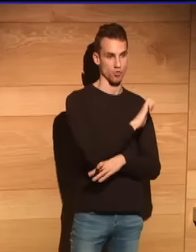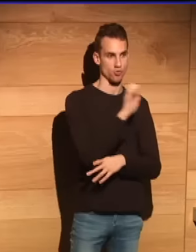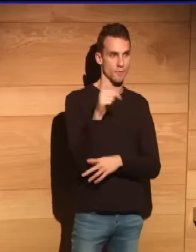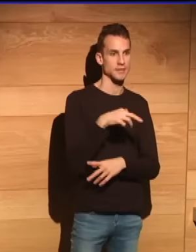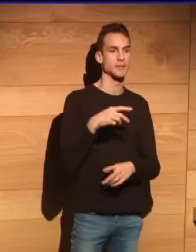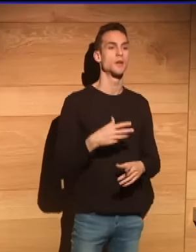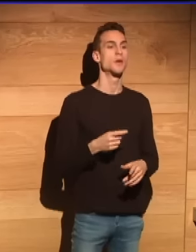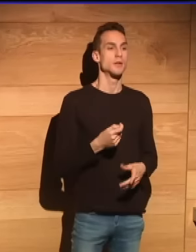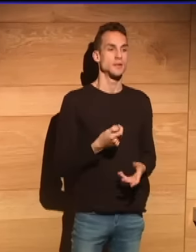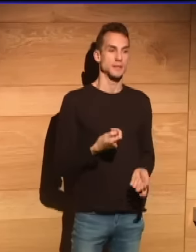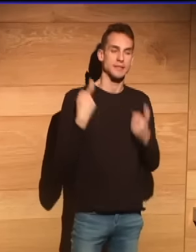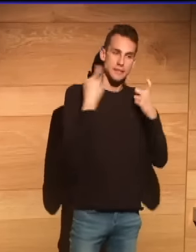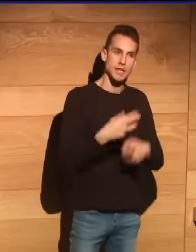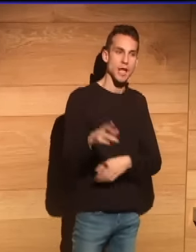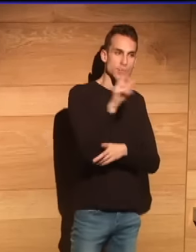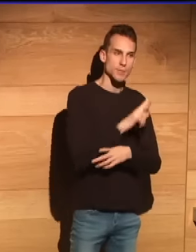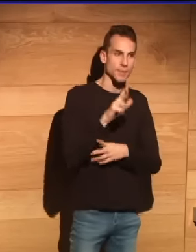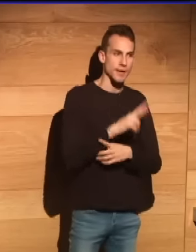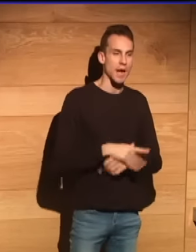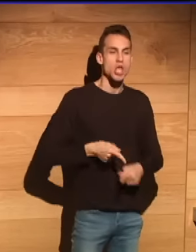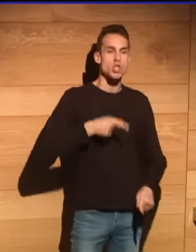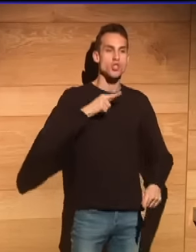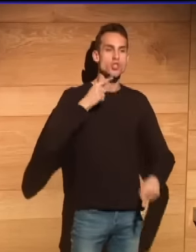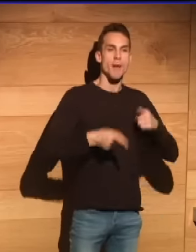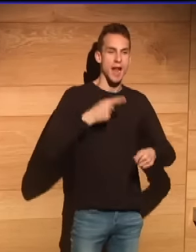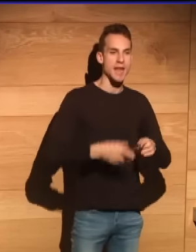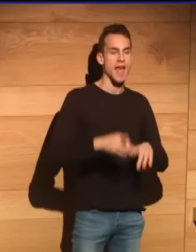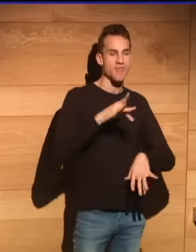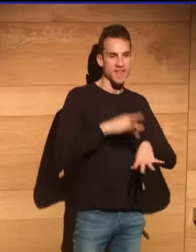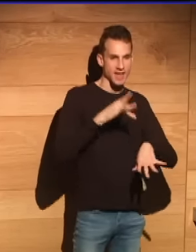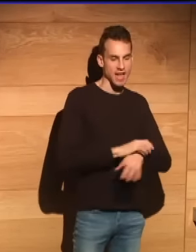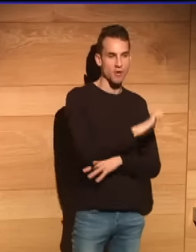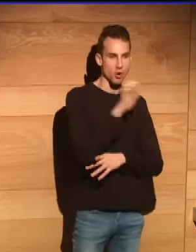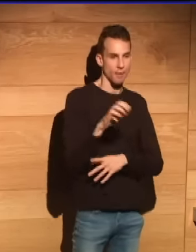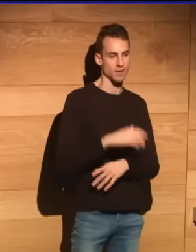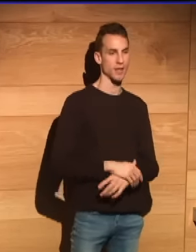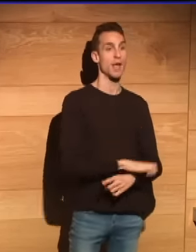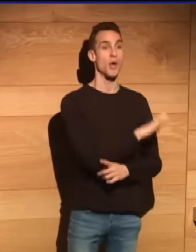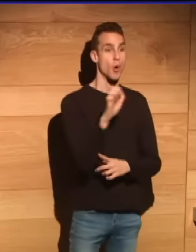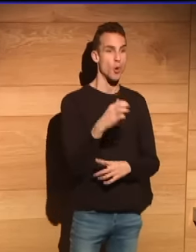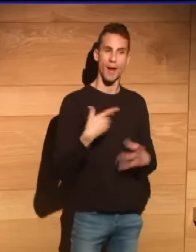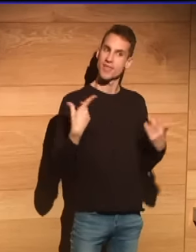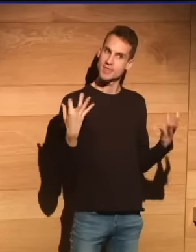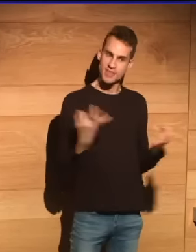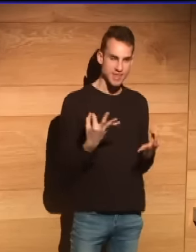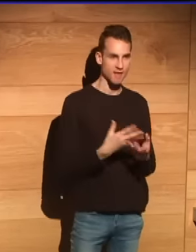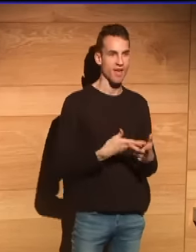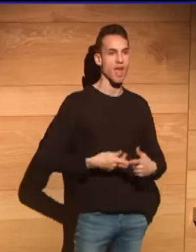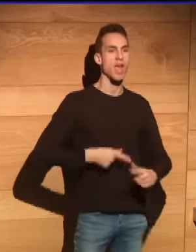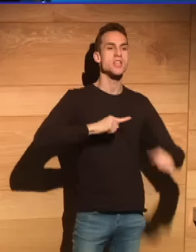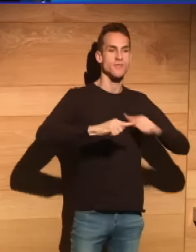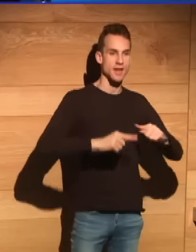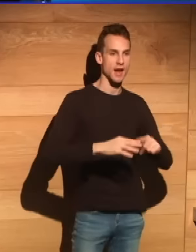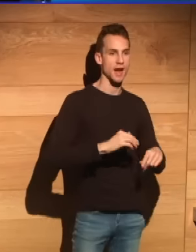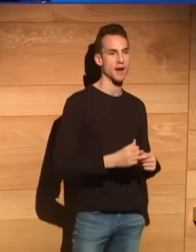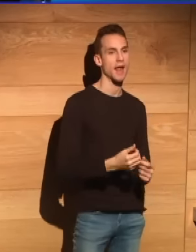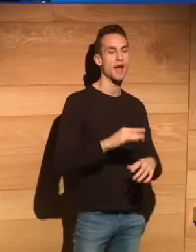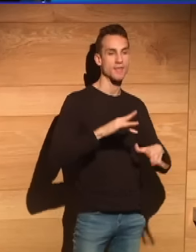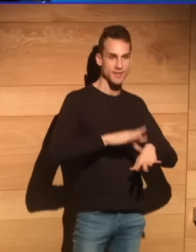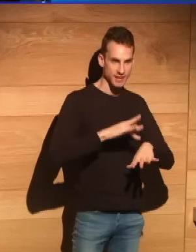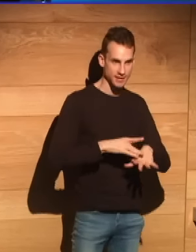llamamos la soberanía digital europea. Europa debe ser soberana digitalmente, debe tener capacidades propias para